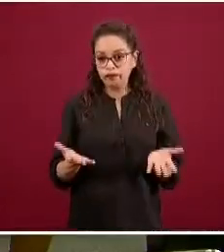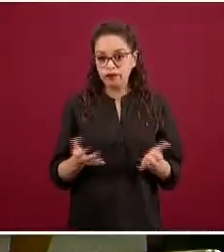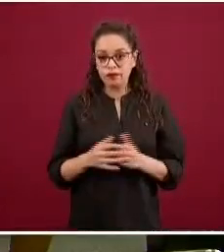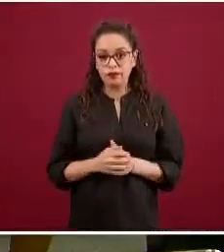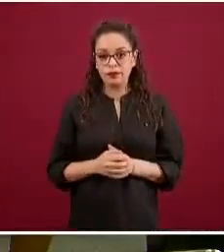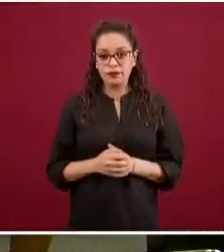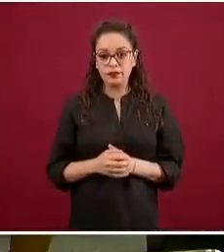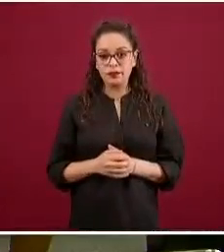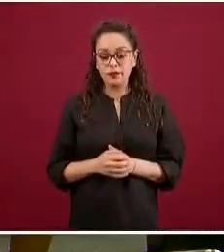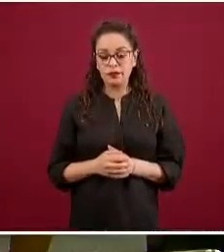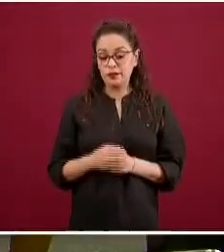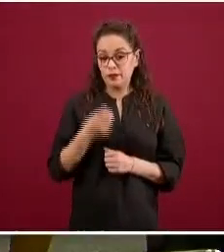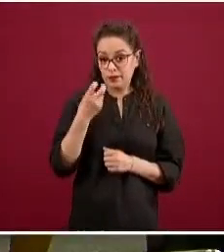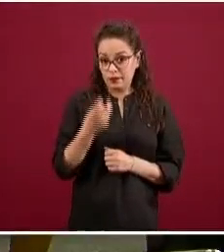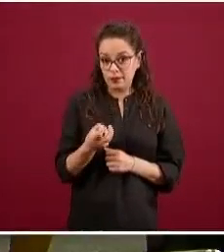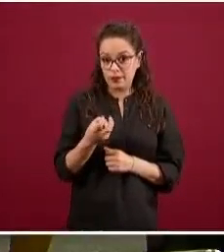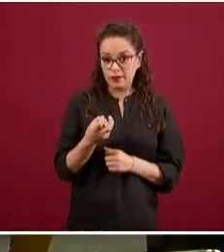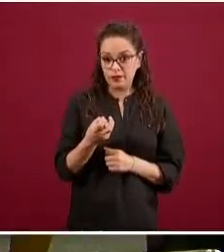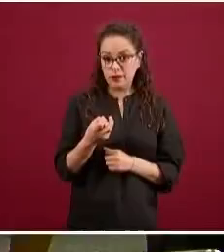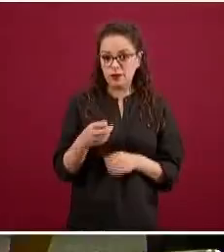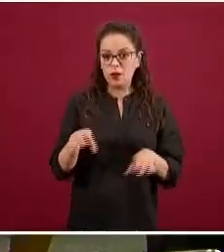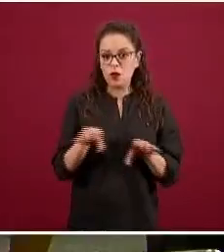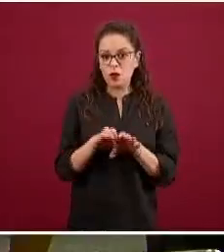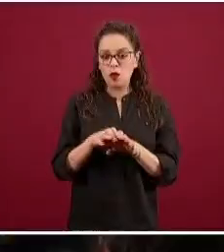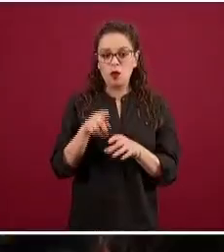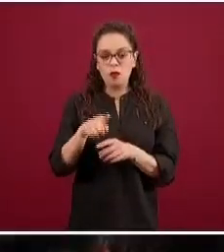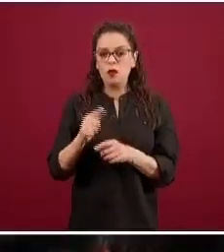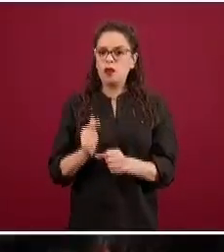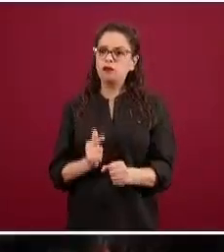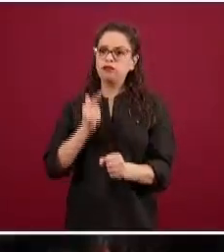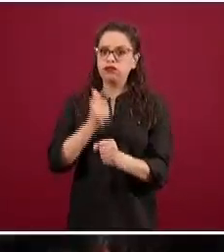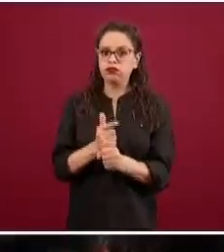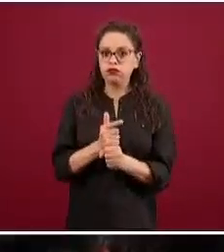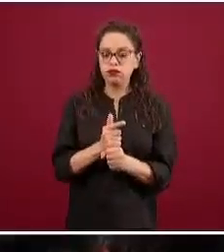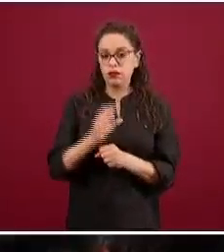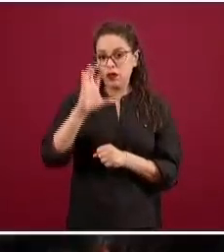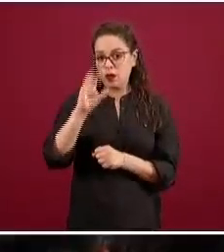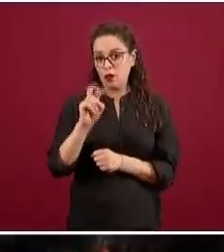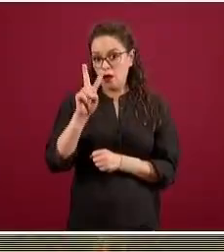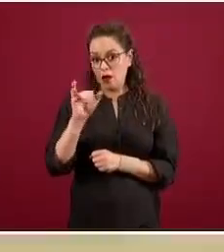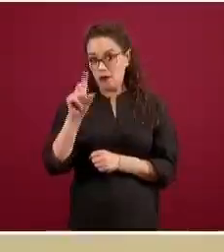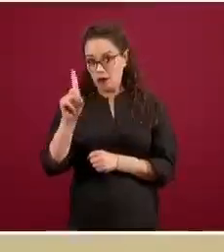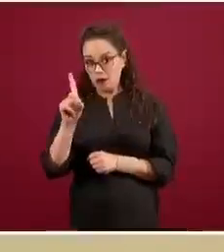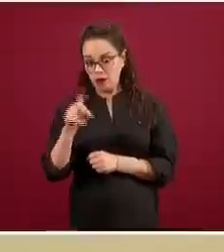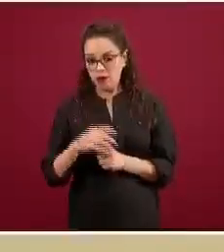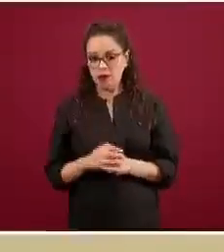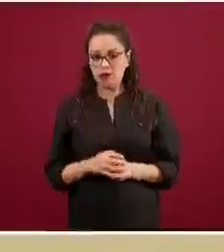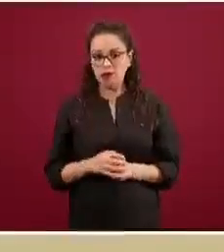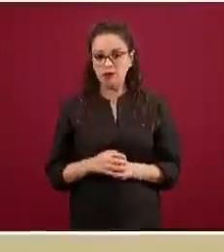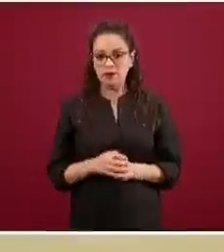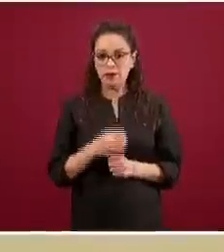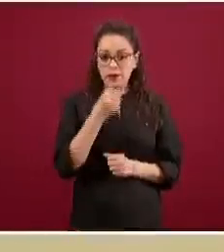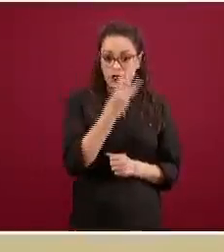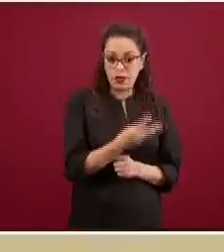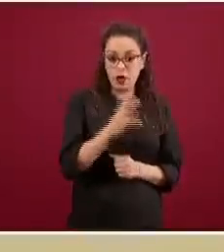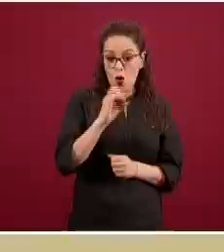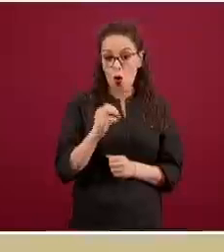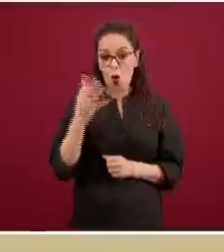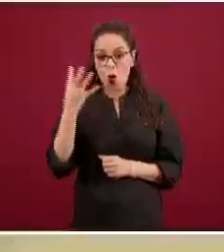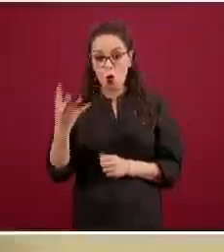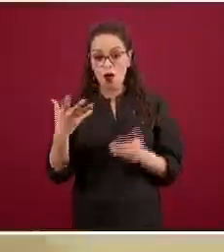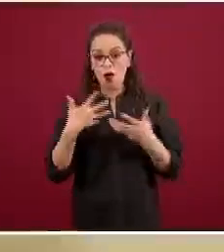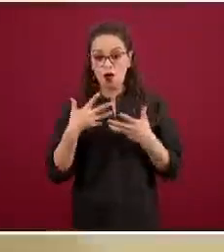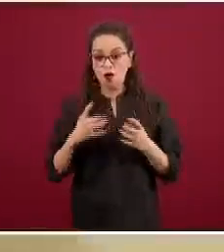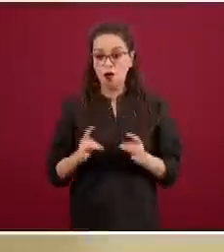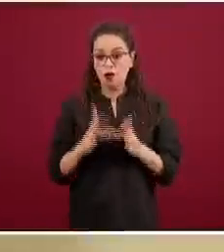¿Cuándo identificamos que de COVID, en lugar de tener los 3 o 4 casos que habíamos tenido,